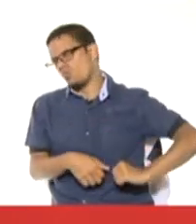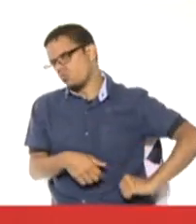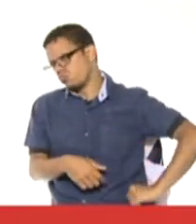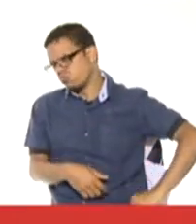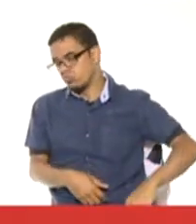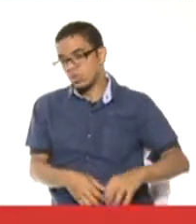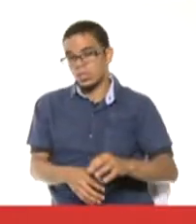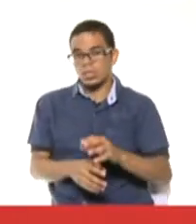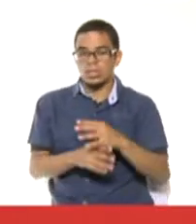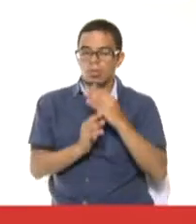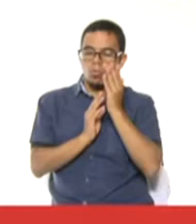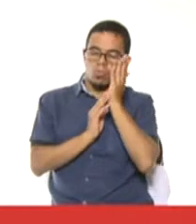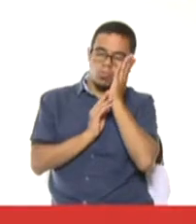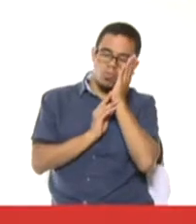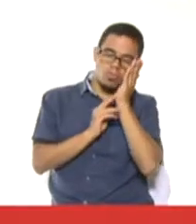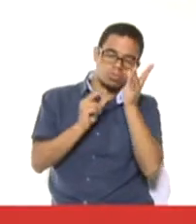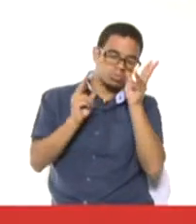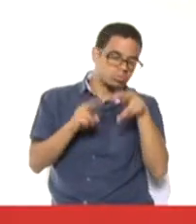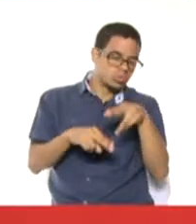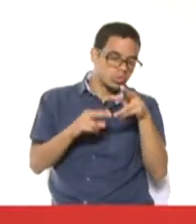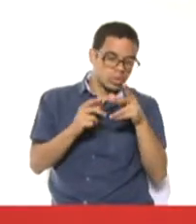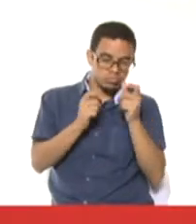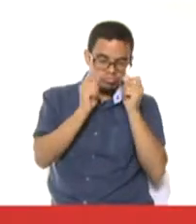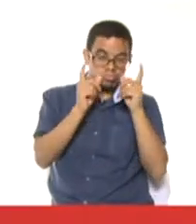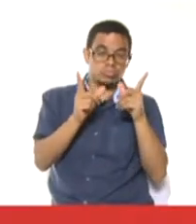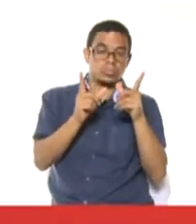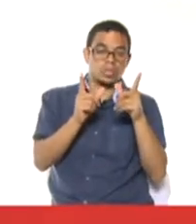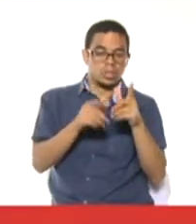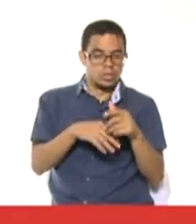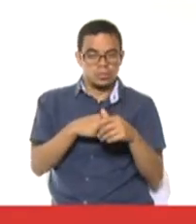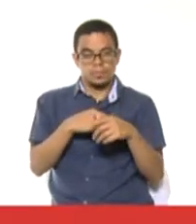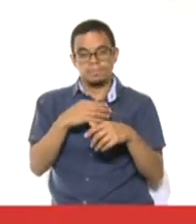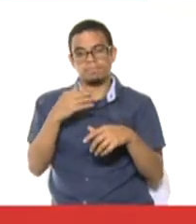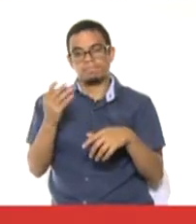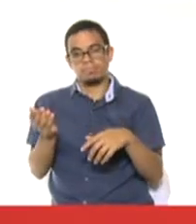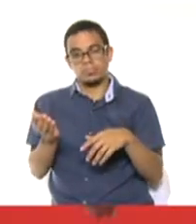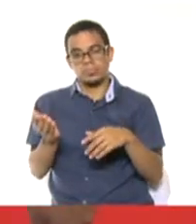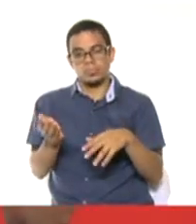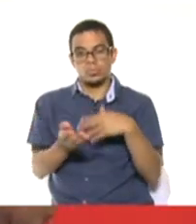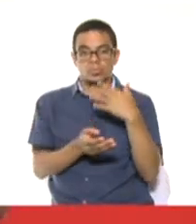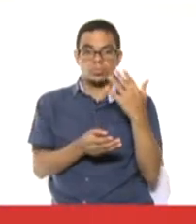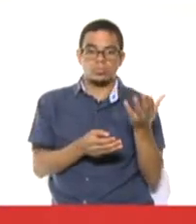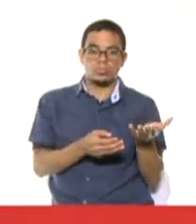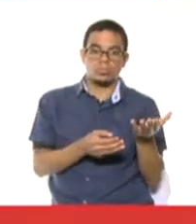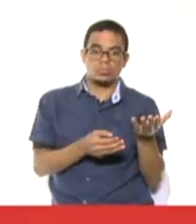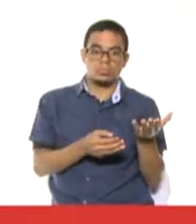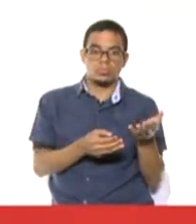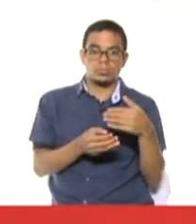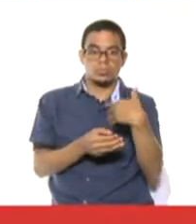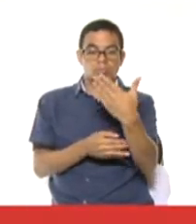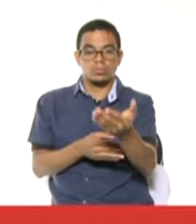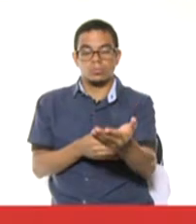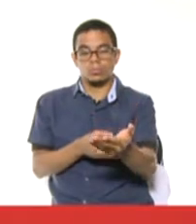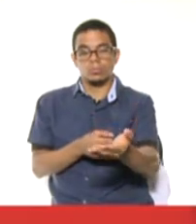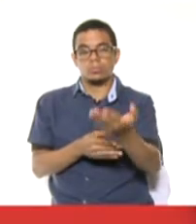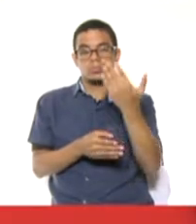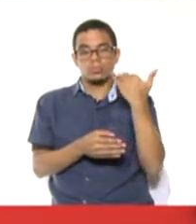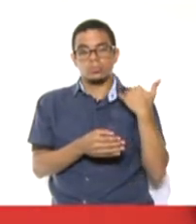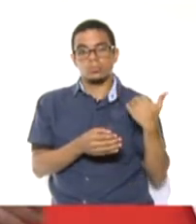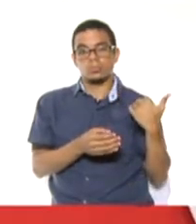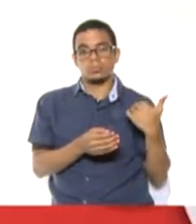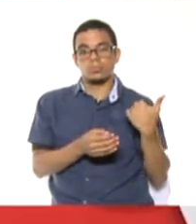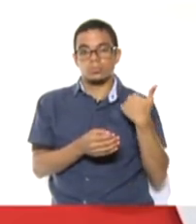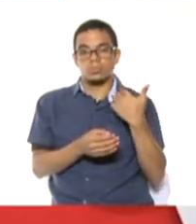y nunca para de dormir, a un lado, al otro, a un lado, al otro,